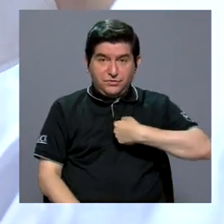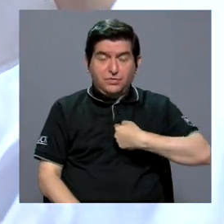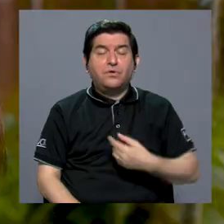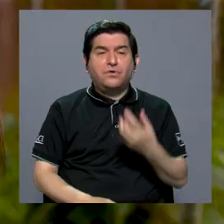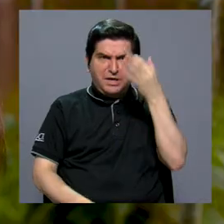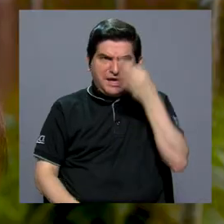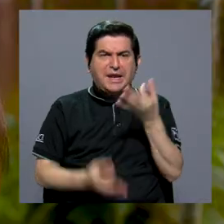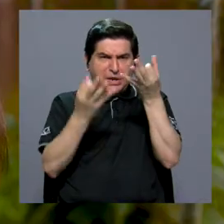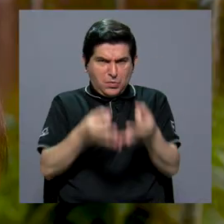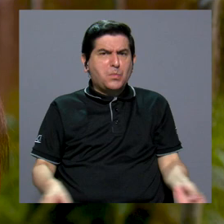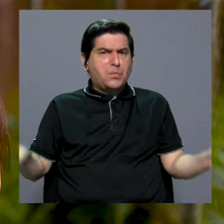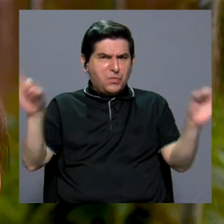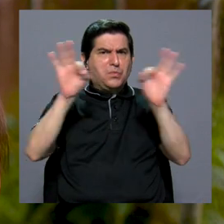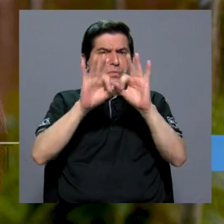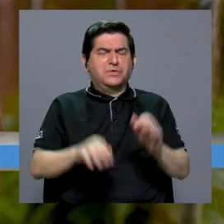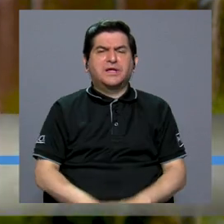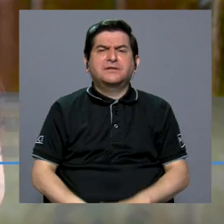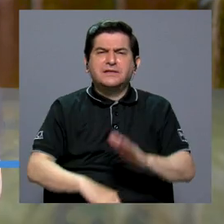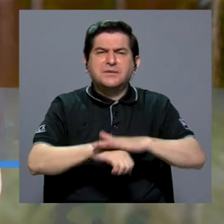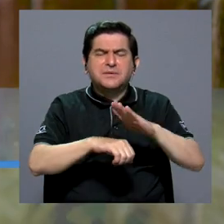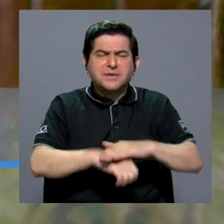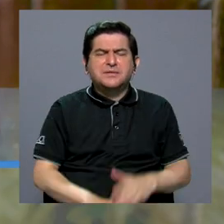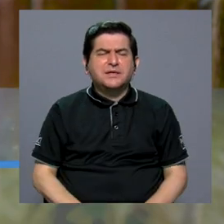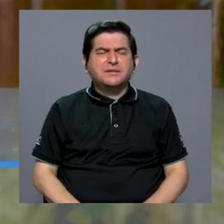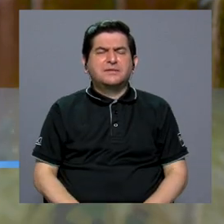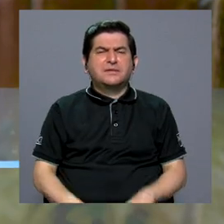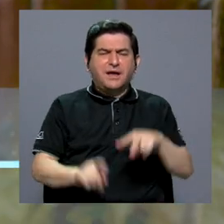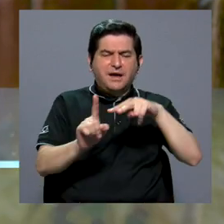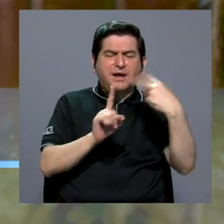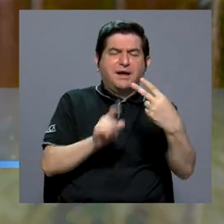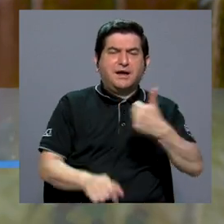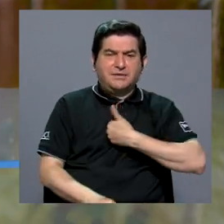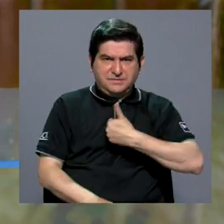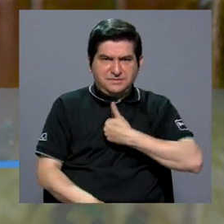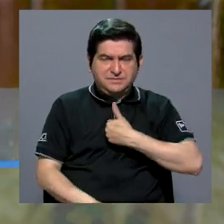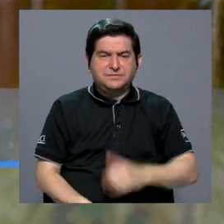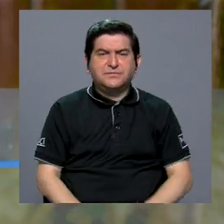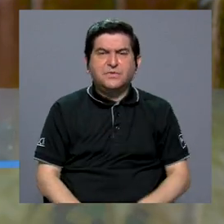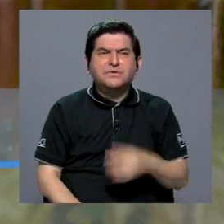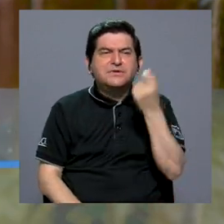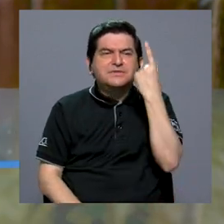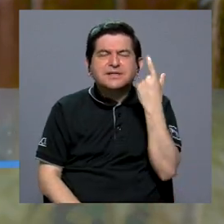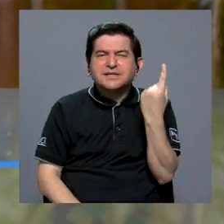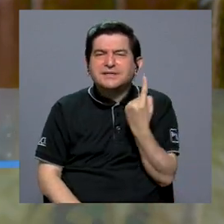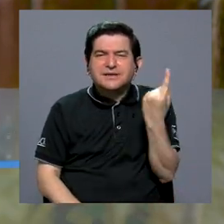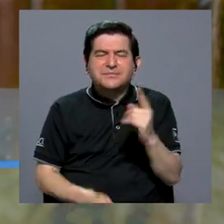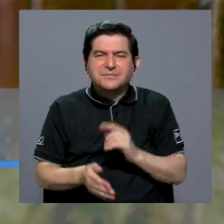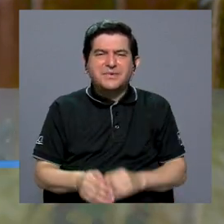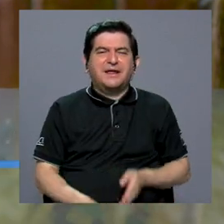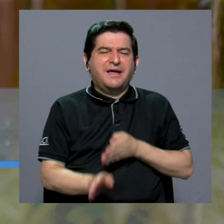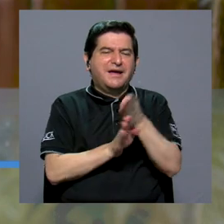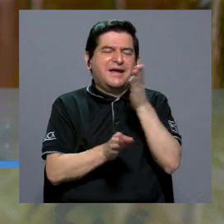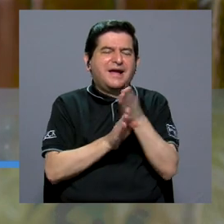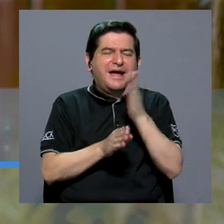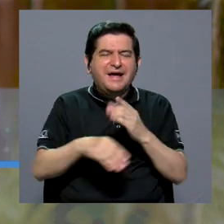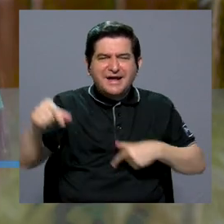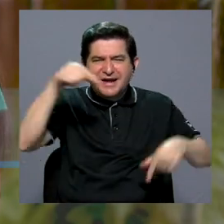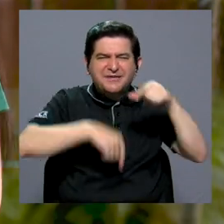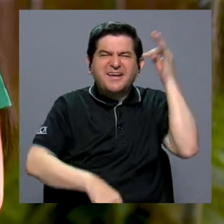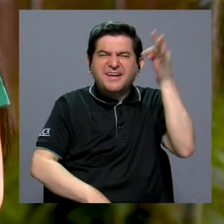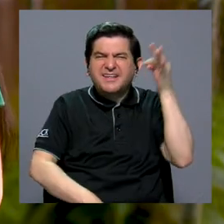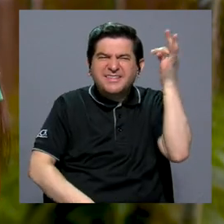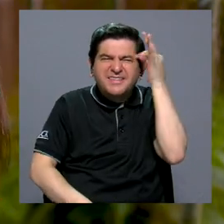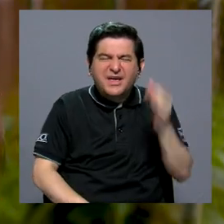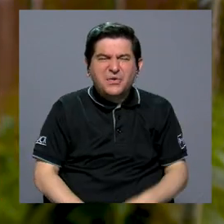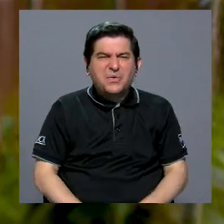es muy importante porque nos permite visualizarnos a nosotros, digamos. Se entiende siempre que la carrera de química es una carrera